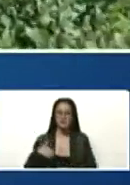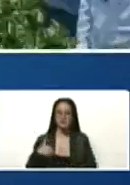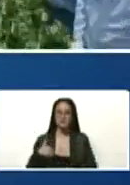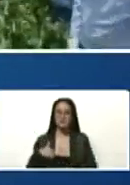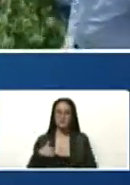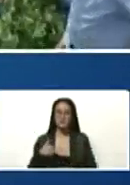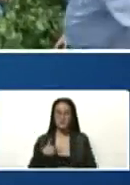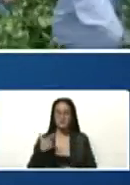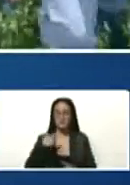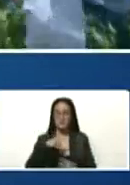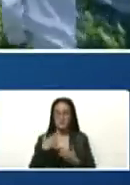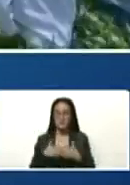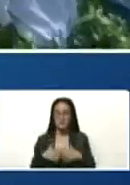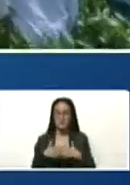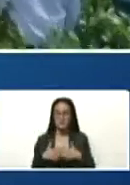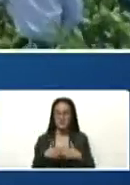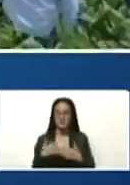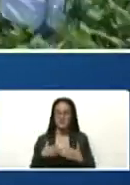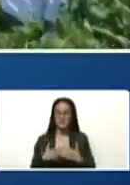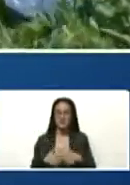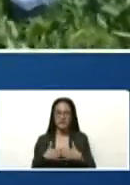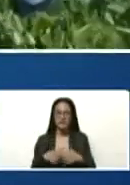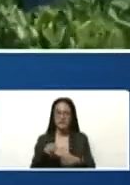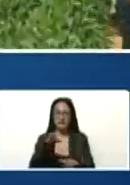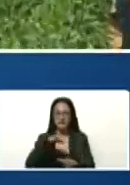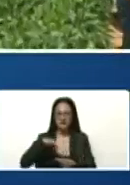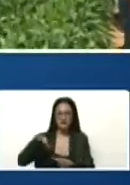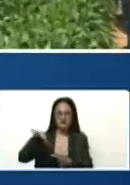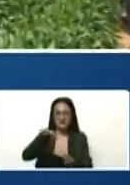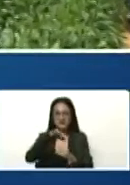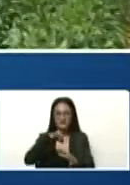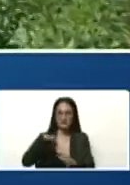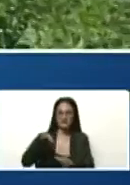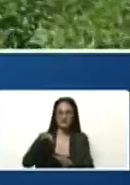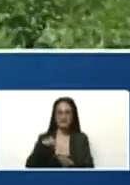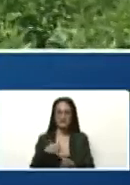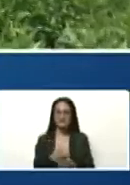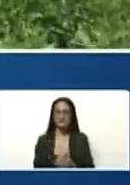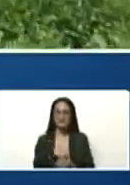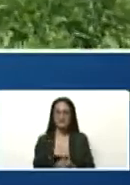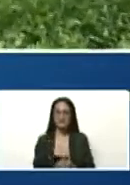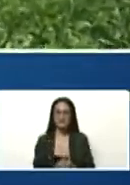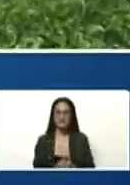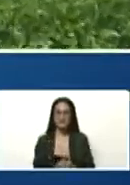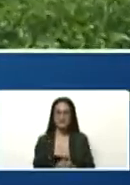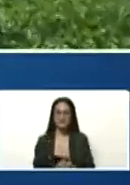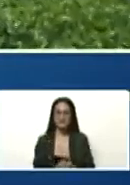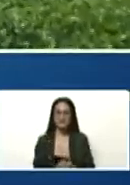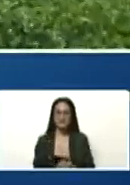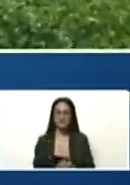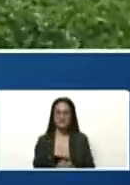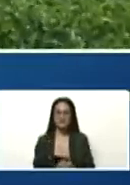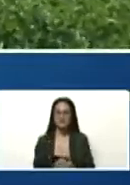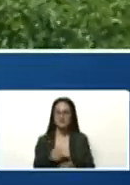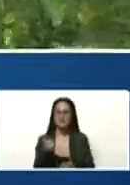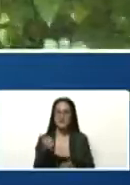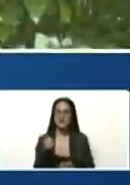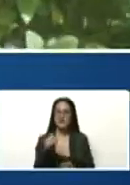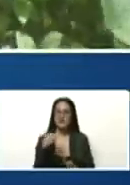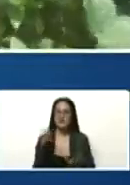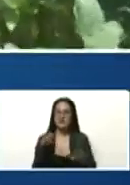soy empresario y tengo una fábrica de sembradoras de tipo autotrailer que pueden ir desde 10